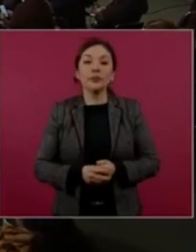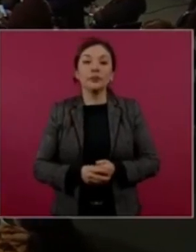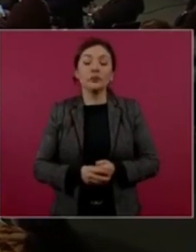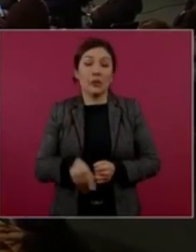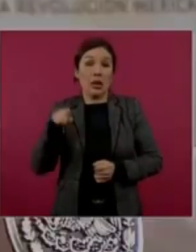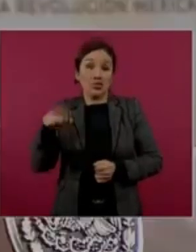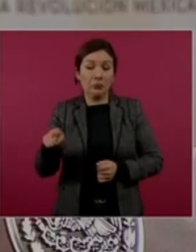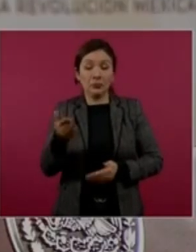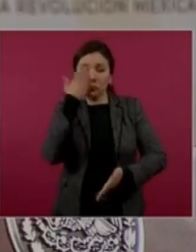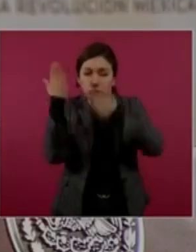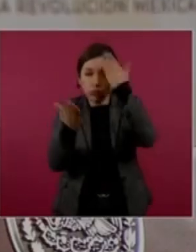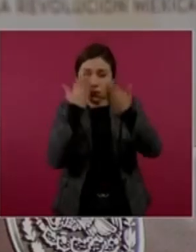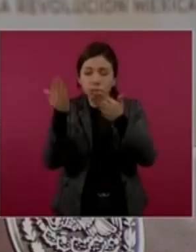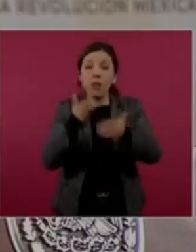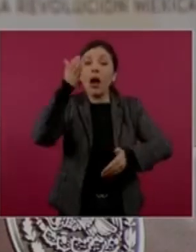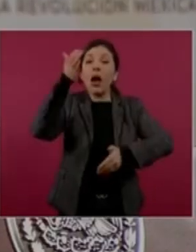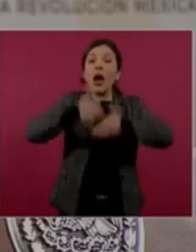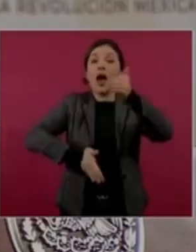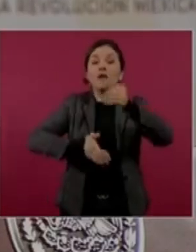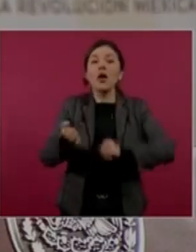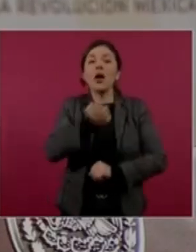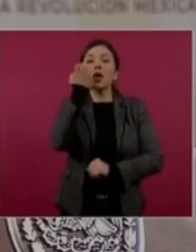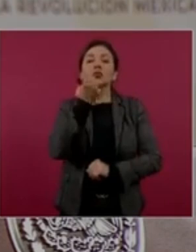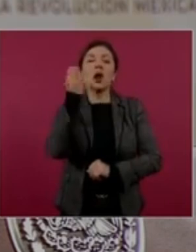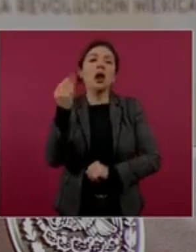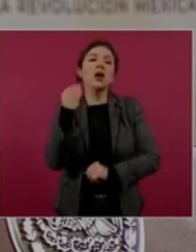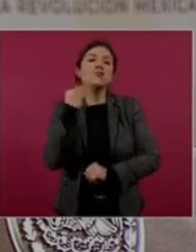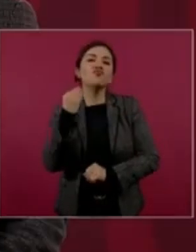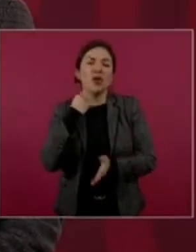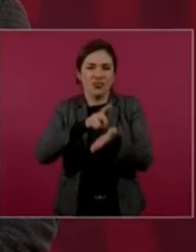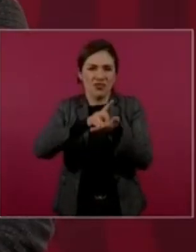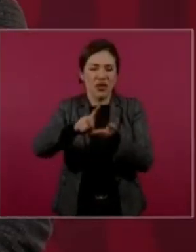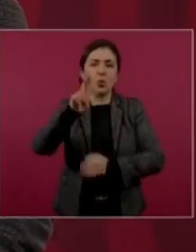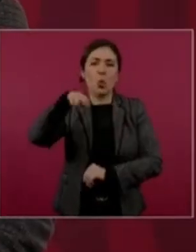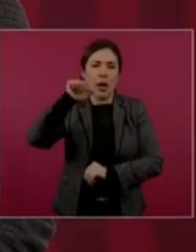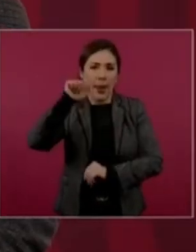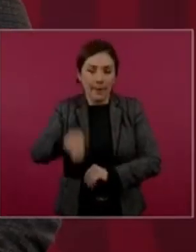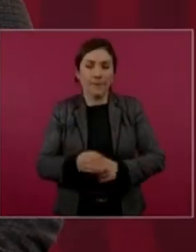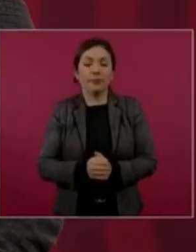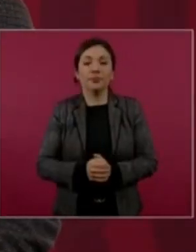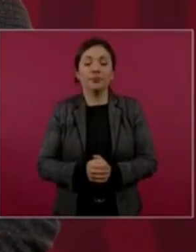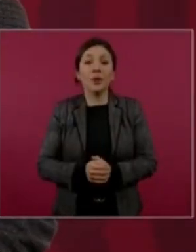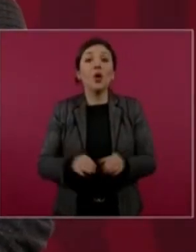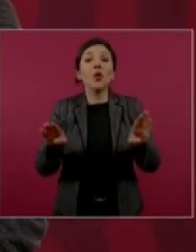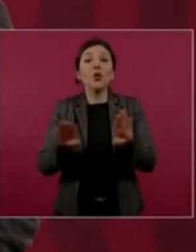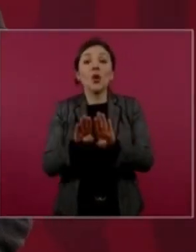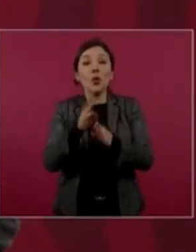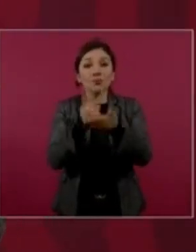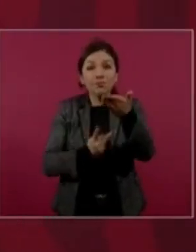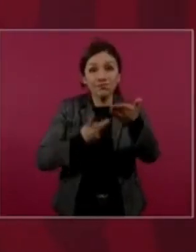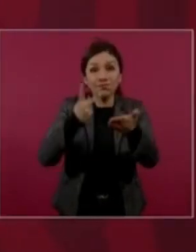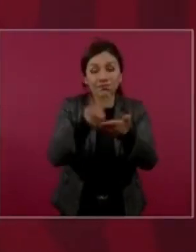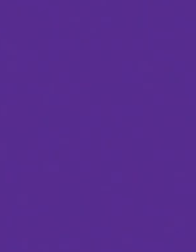No importando el golpe bajo al presidente por haber faltado su confianza y habiendo gozando de su simpatía ella y su